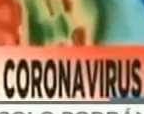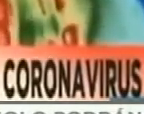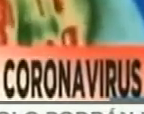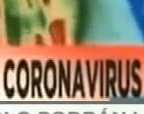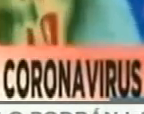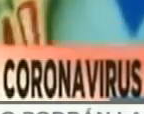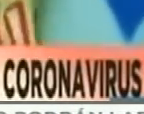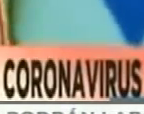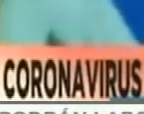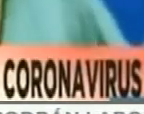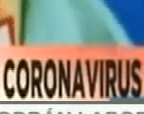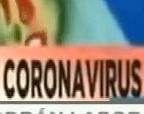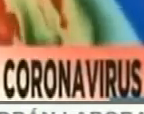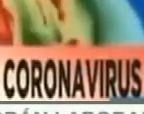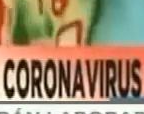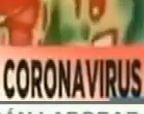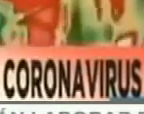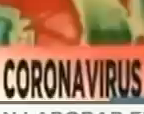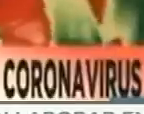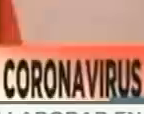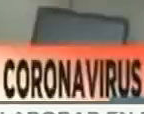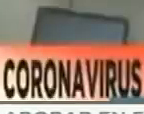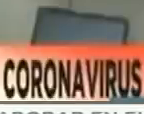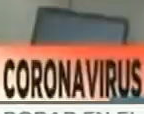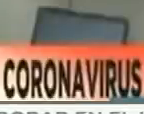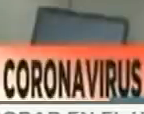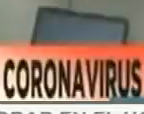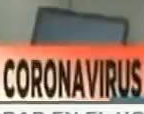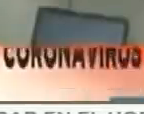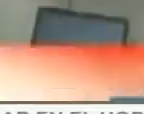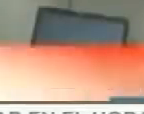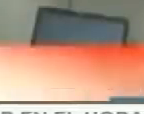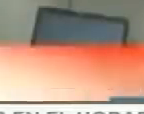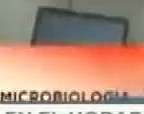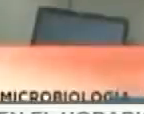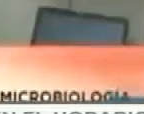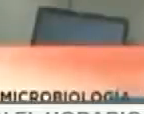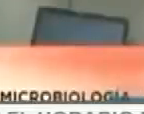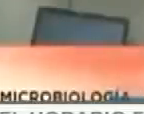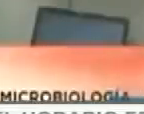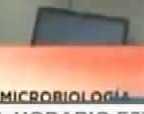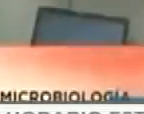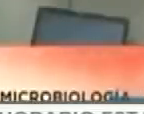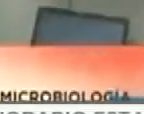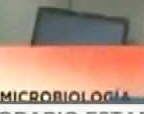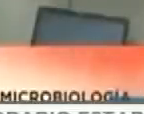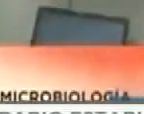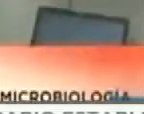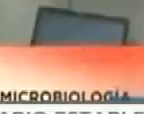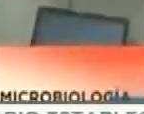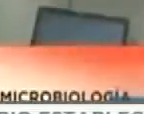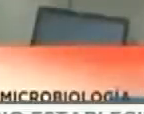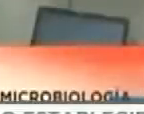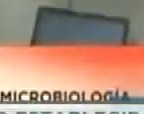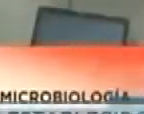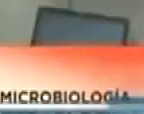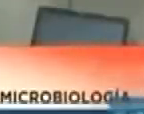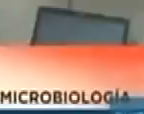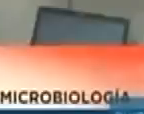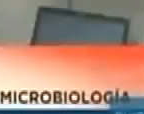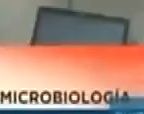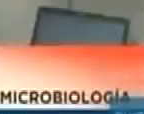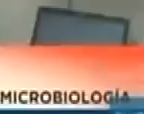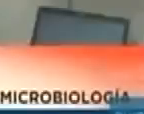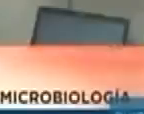cómo reducir los riesgos de contagio. Hay que tener en todo momento la mascarilla puesta, aunque no estés con otra